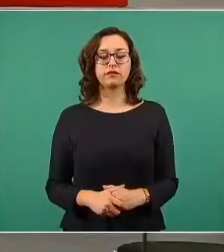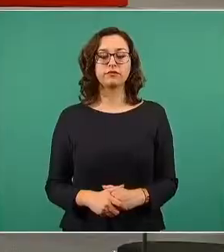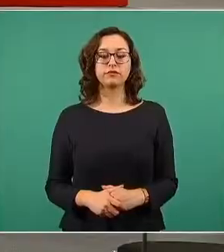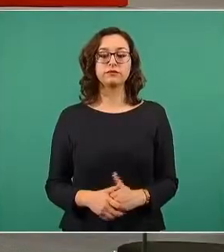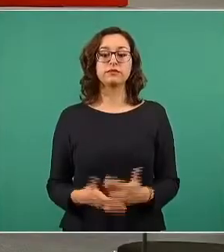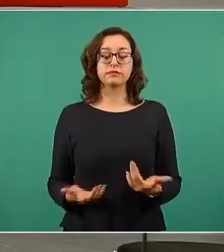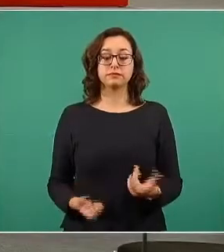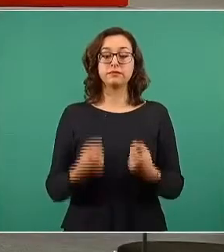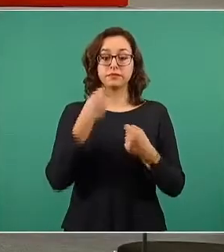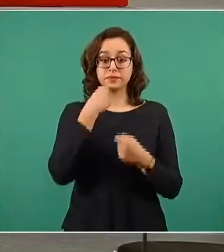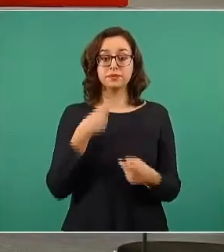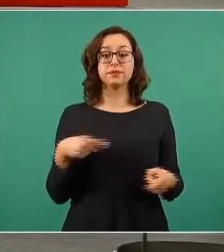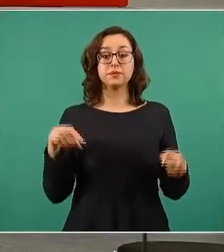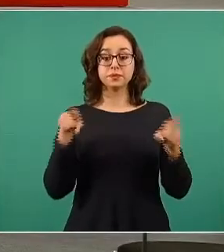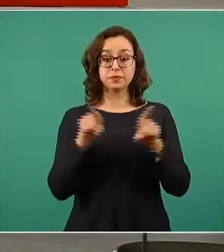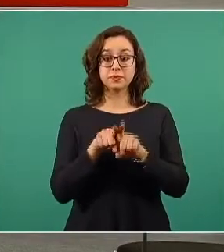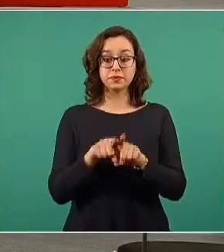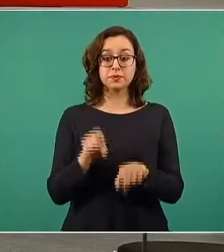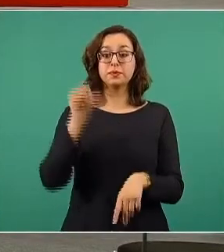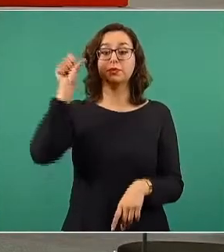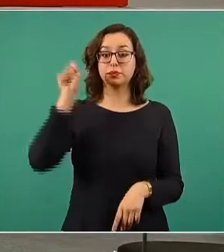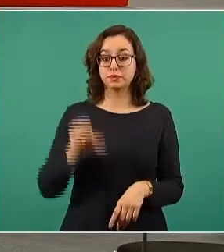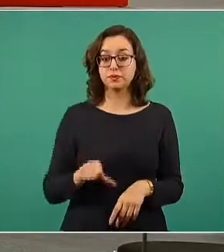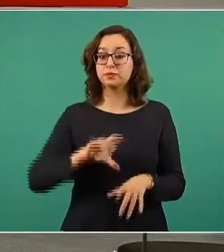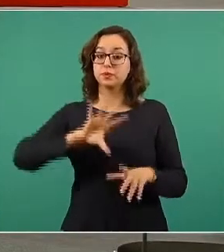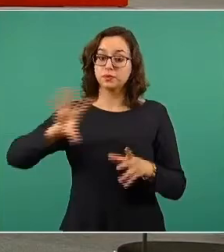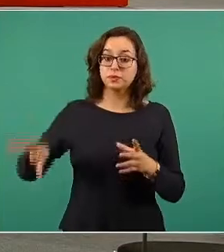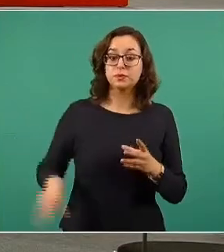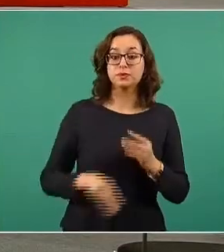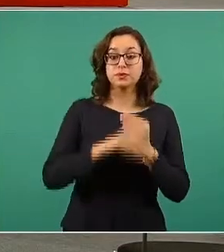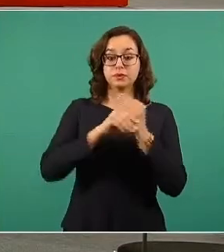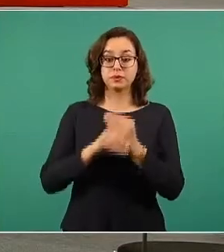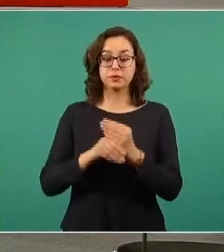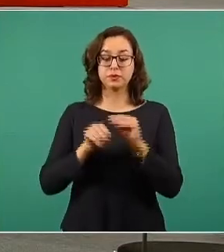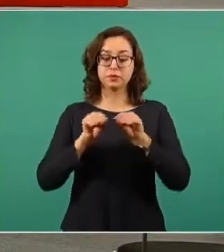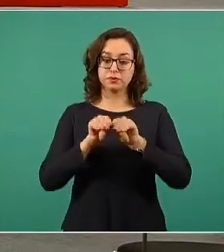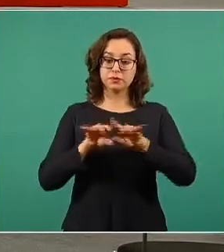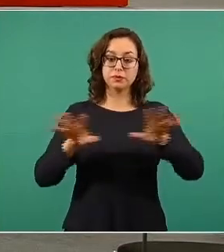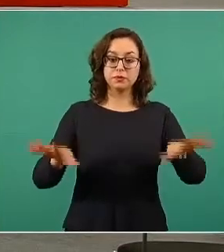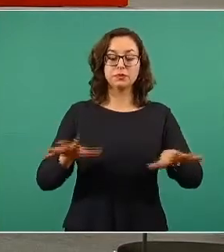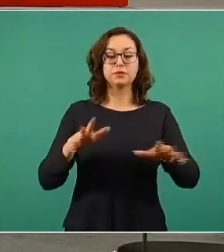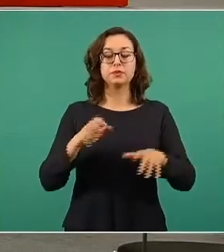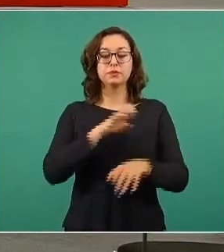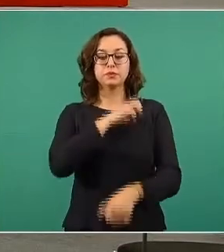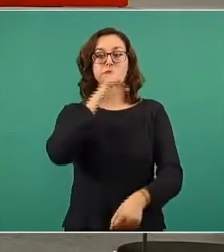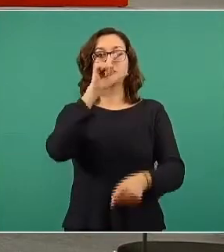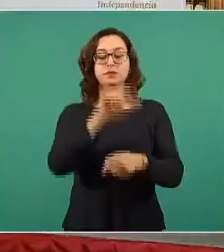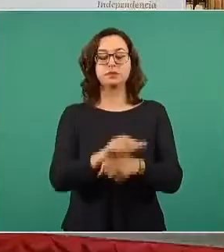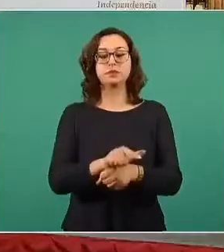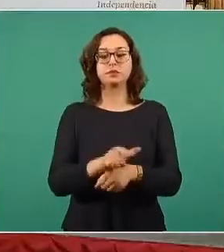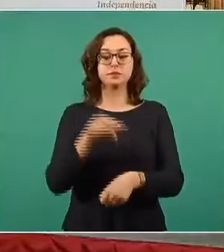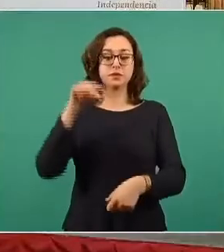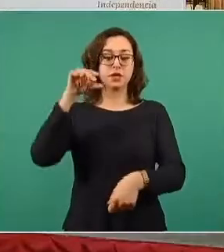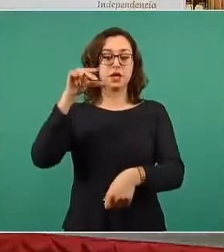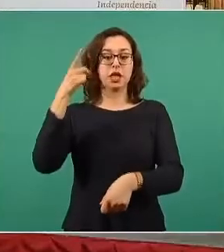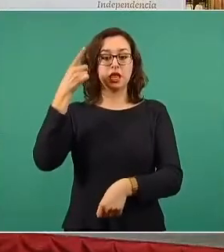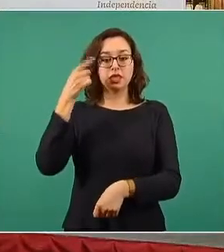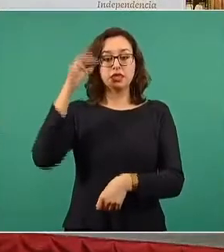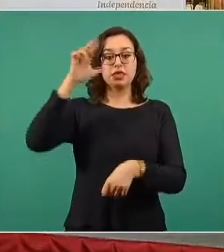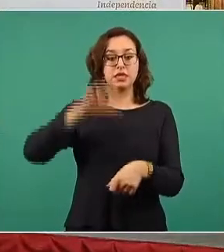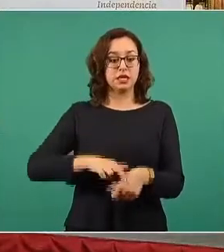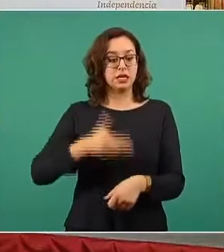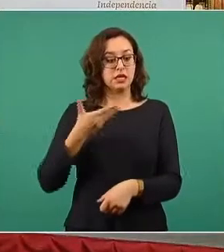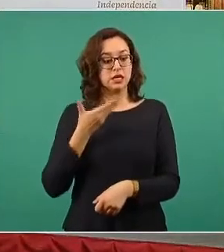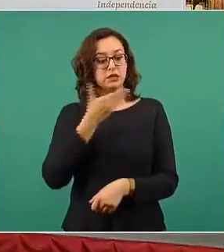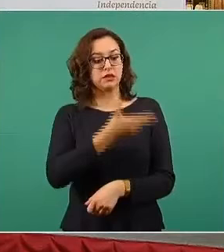mismo sentido, hoy tenemos un elemento adicional, especial, el doctor Ricardo Cortés Alcalá, quien es director general de Promoción de la